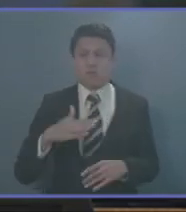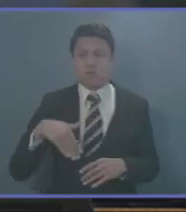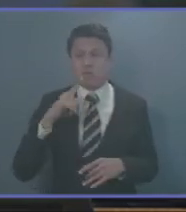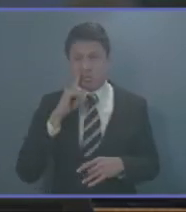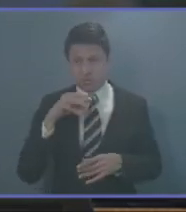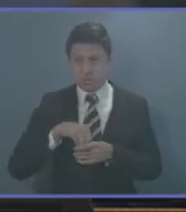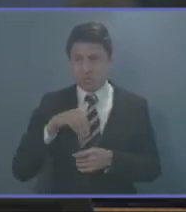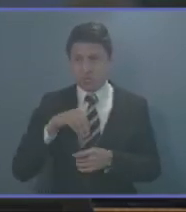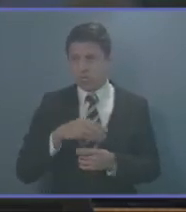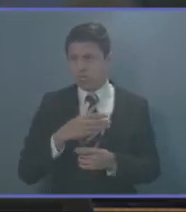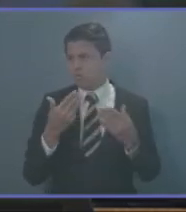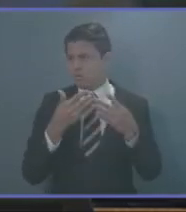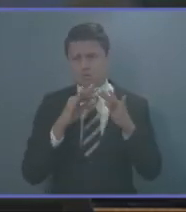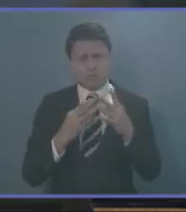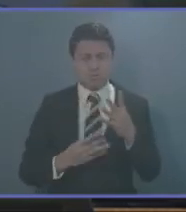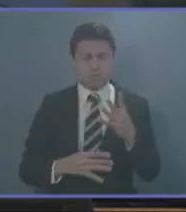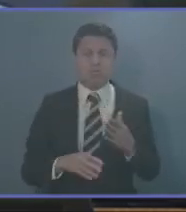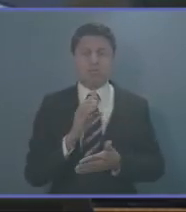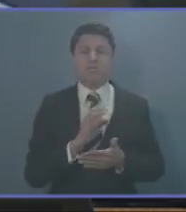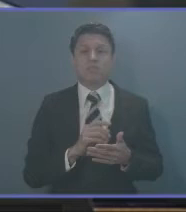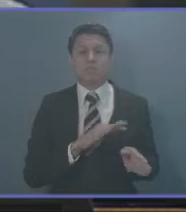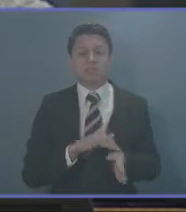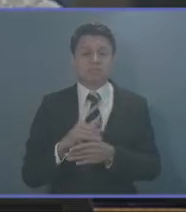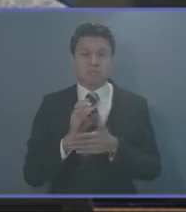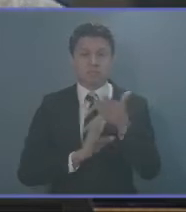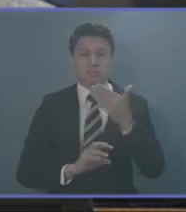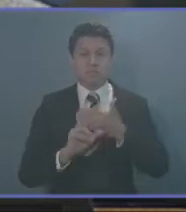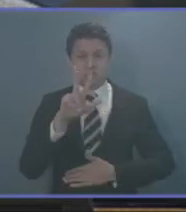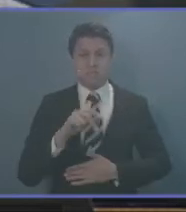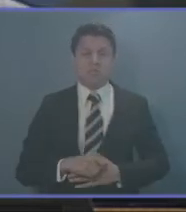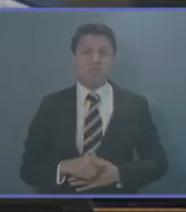entre otros. Capítulo 3, solvencia municipal.